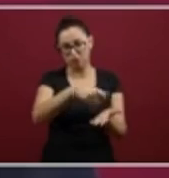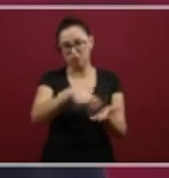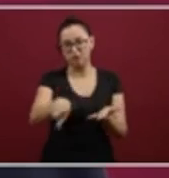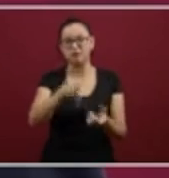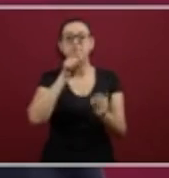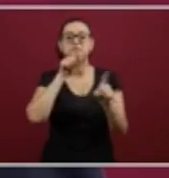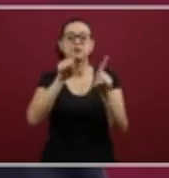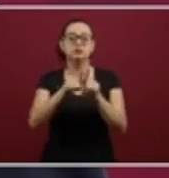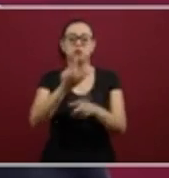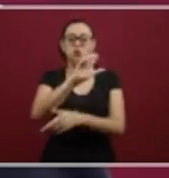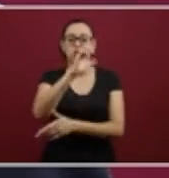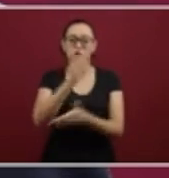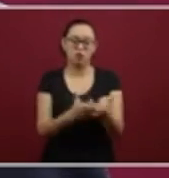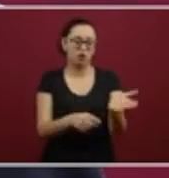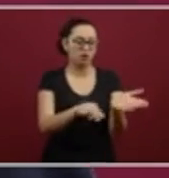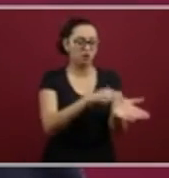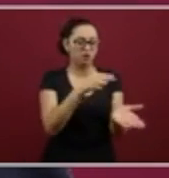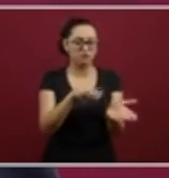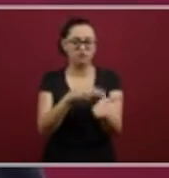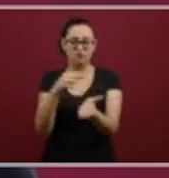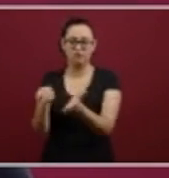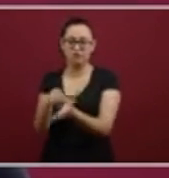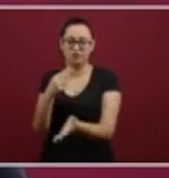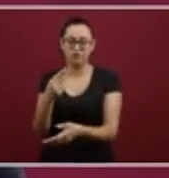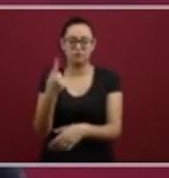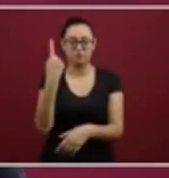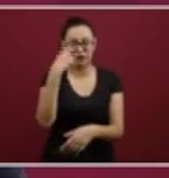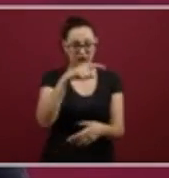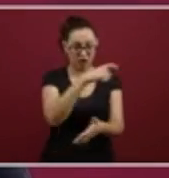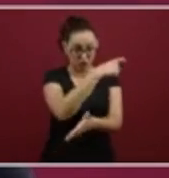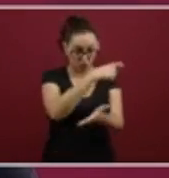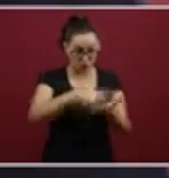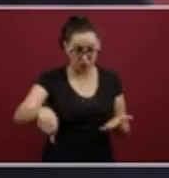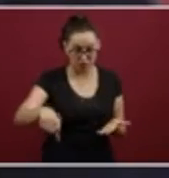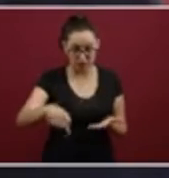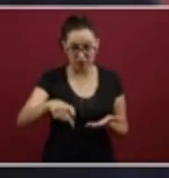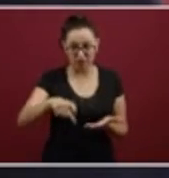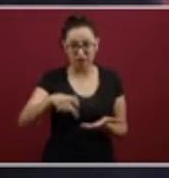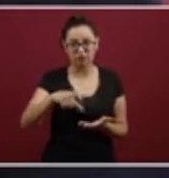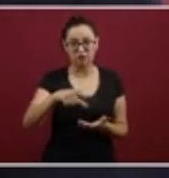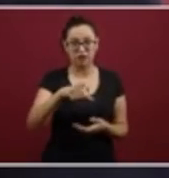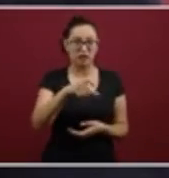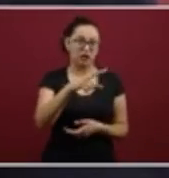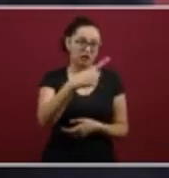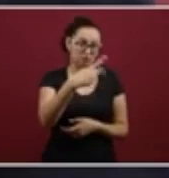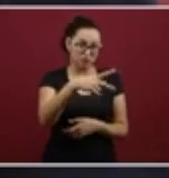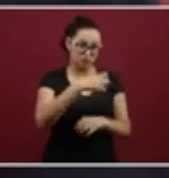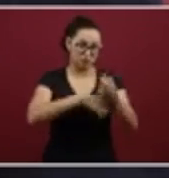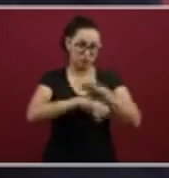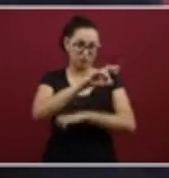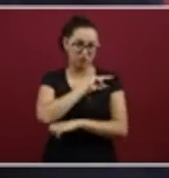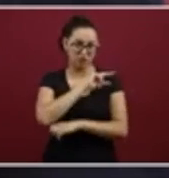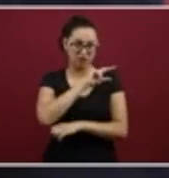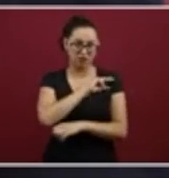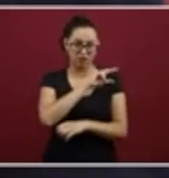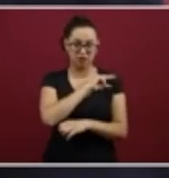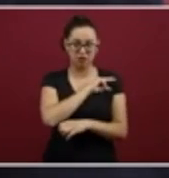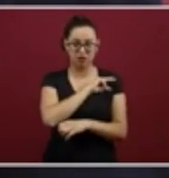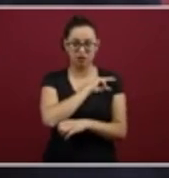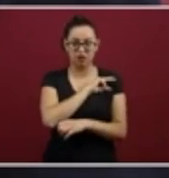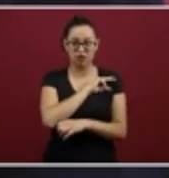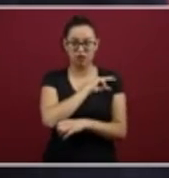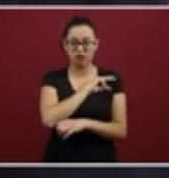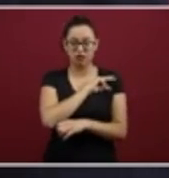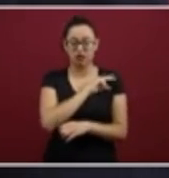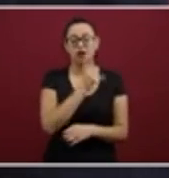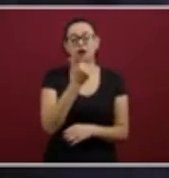firmar contratos para comprar energía a empresas particulares